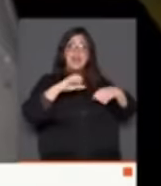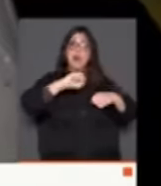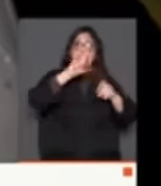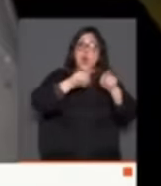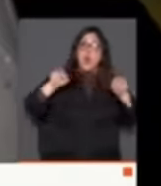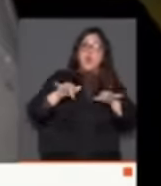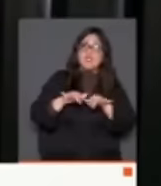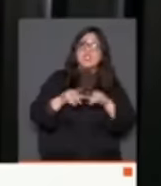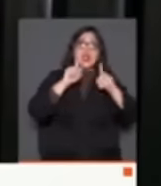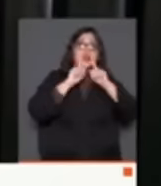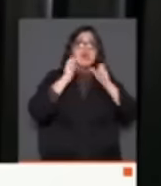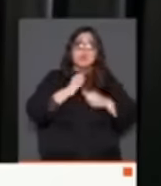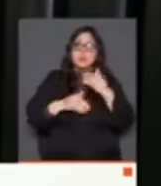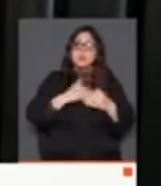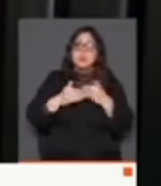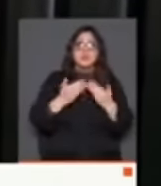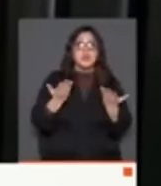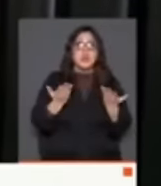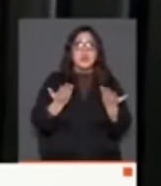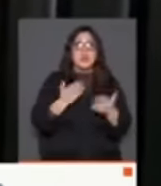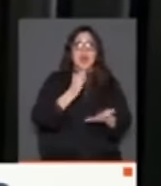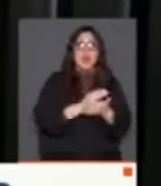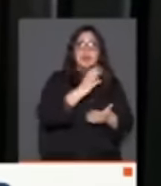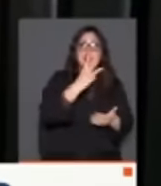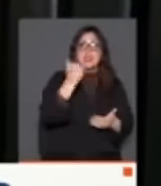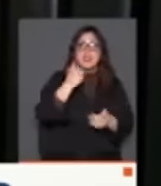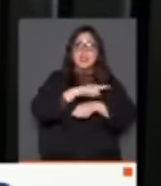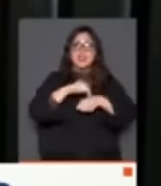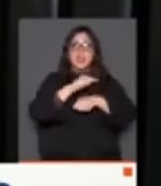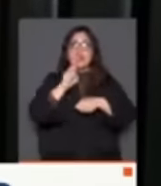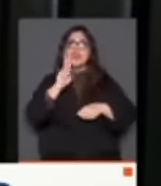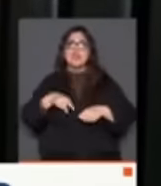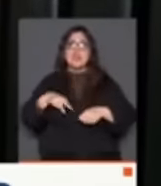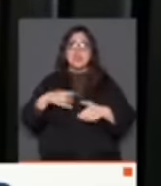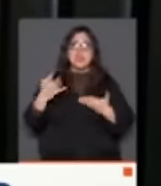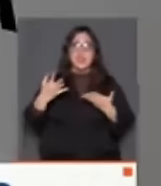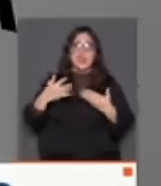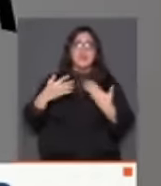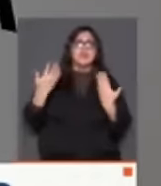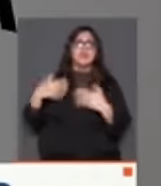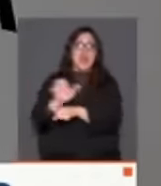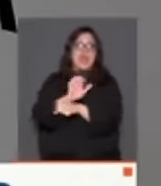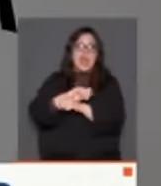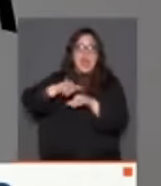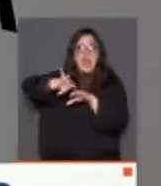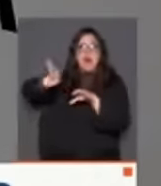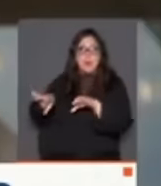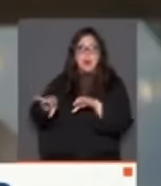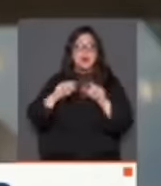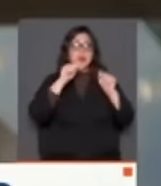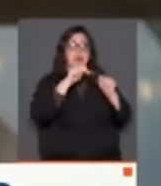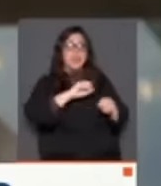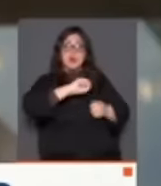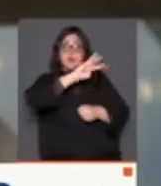hotel pueden funcionar prácticamente al menos hasta 36 horas sin la necesidad de tener energía externa. Este centro